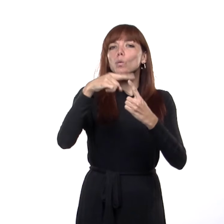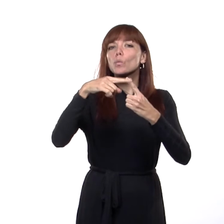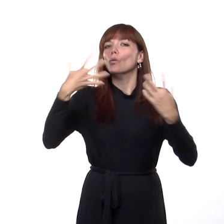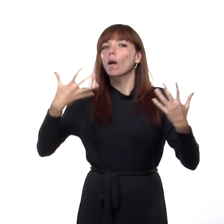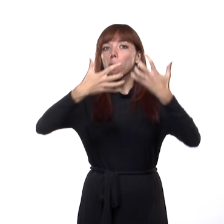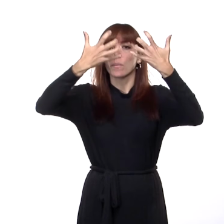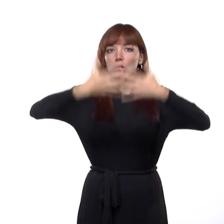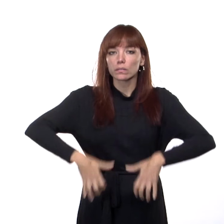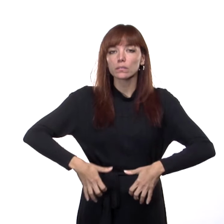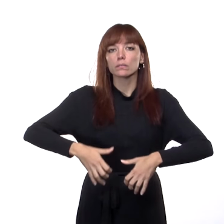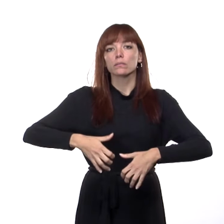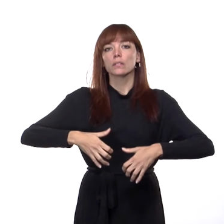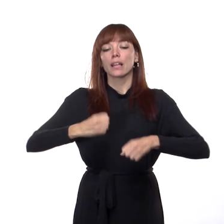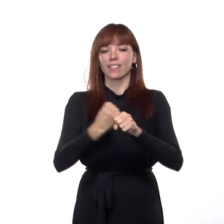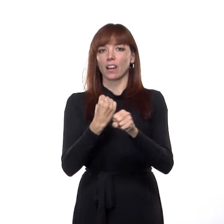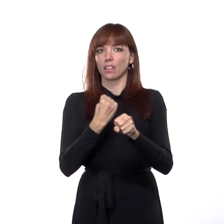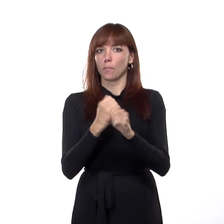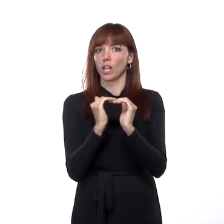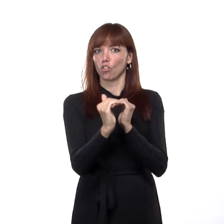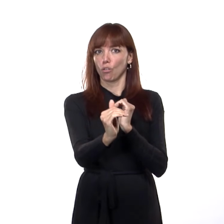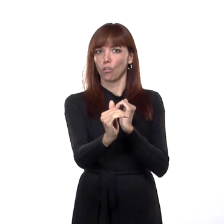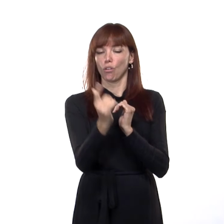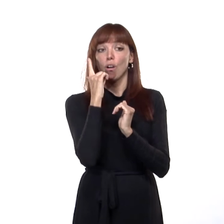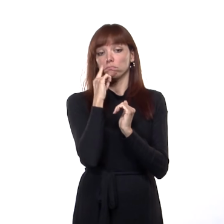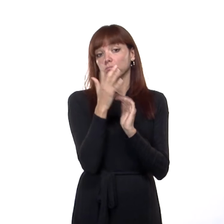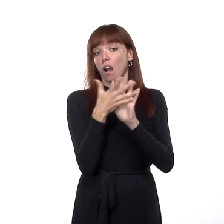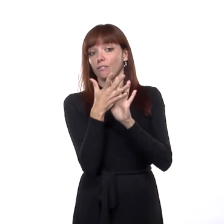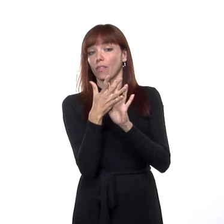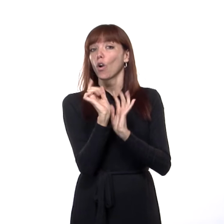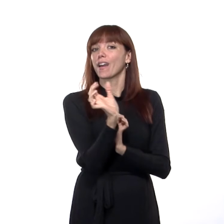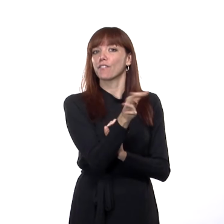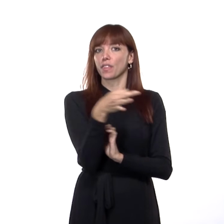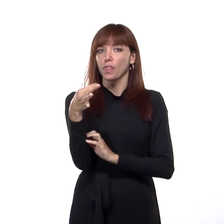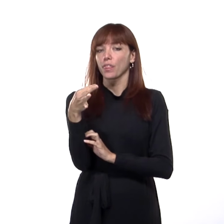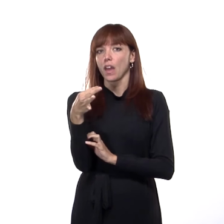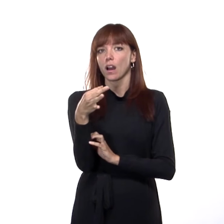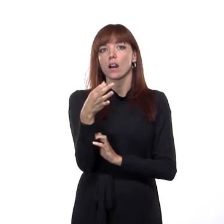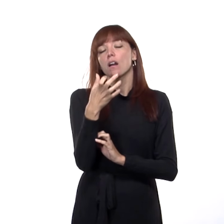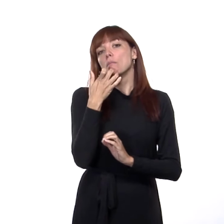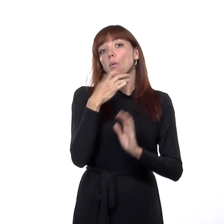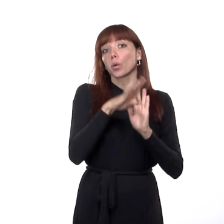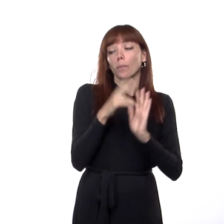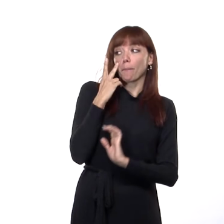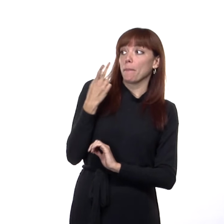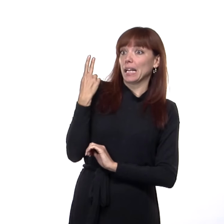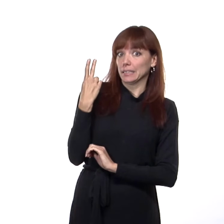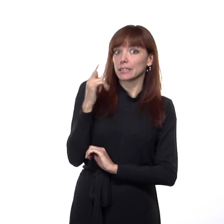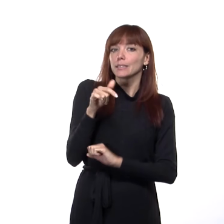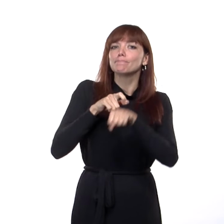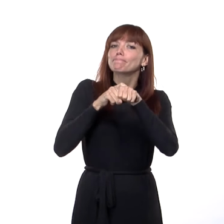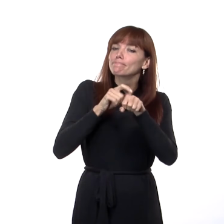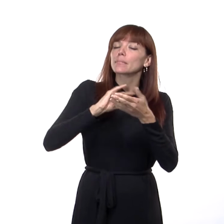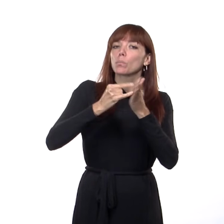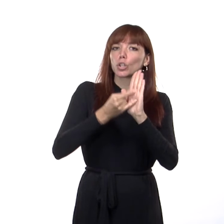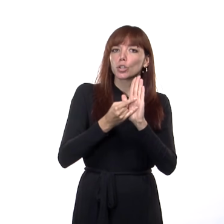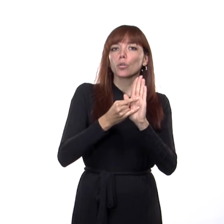del rendimiento estamos hablando de eficiencia los indicadores o ese como veis es el tipo de proyecto en